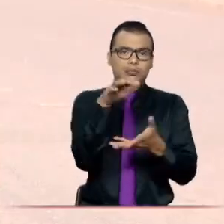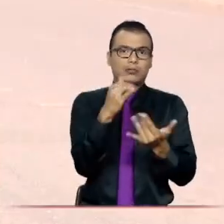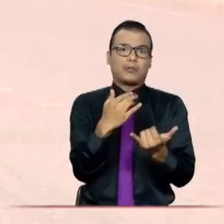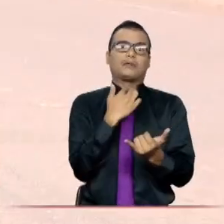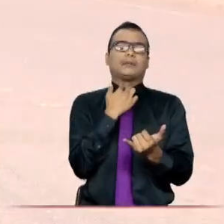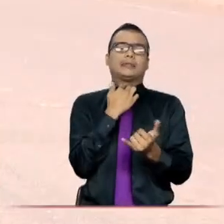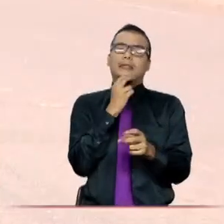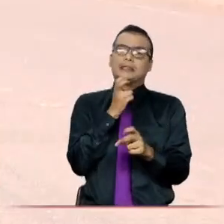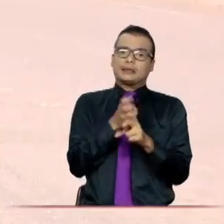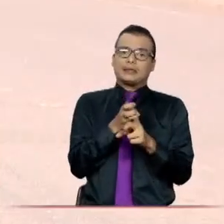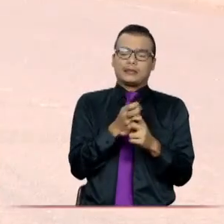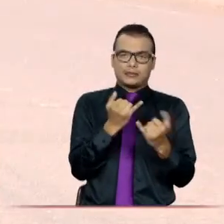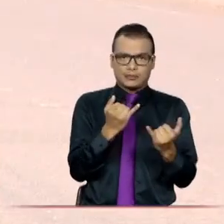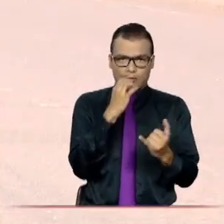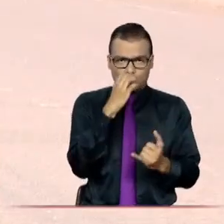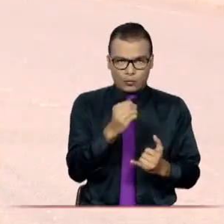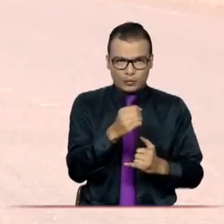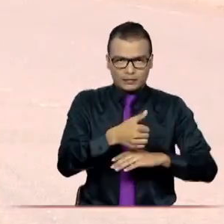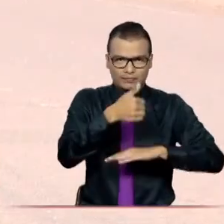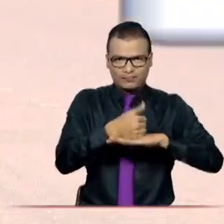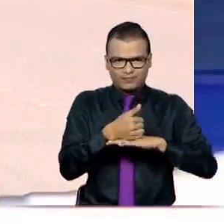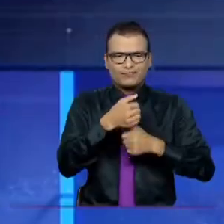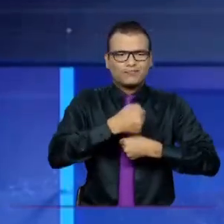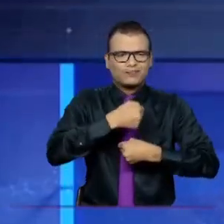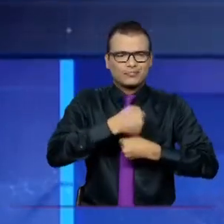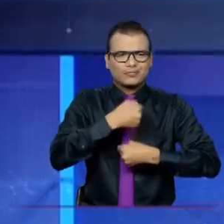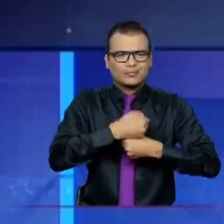fue lo que nos dijo el representante del gremio.